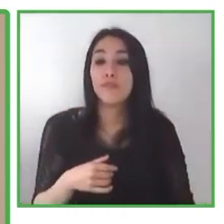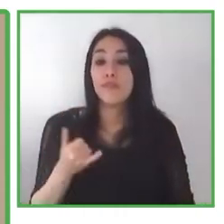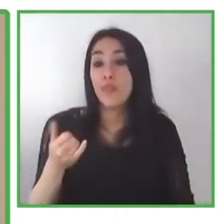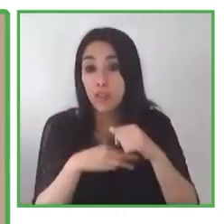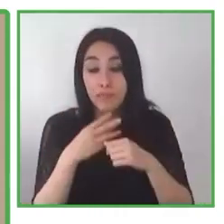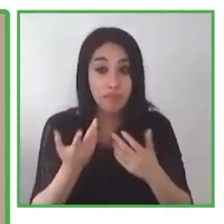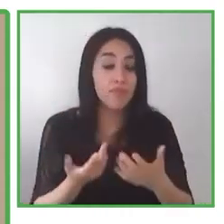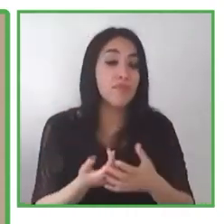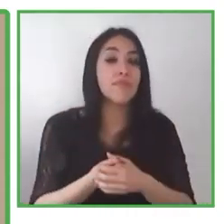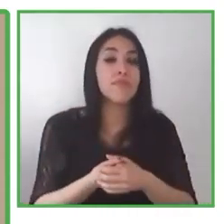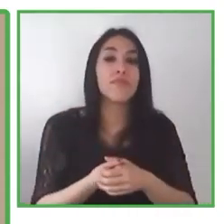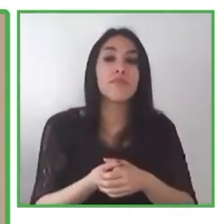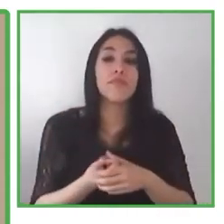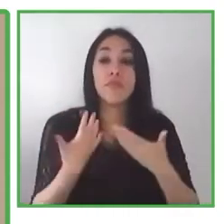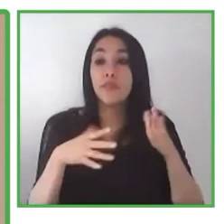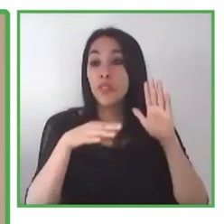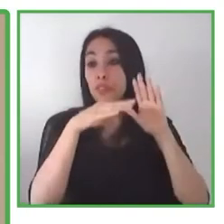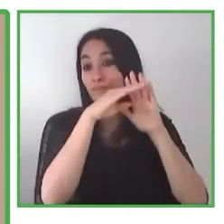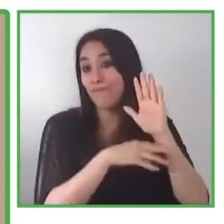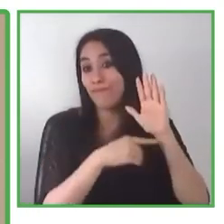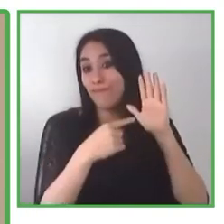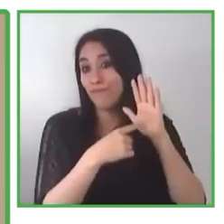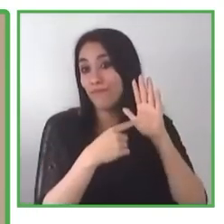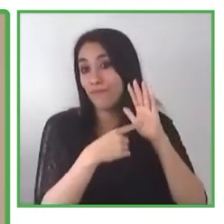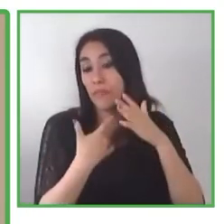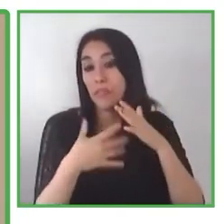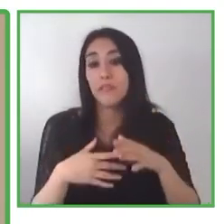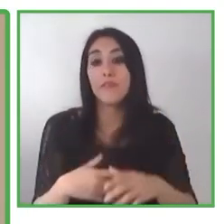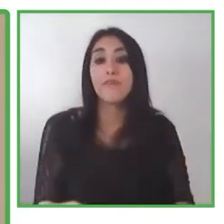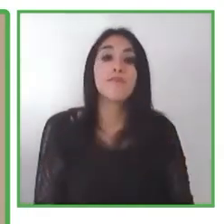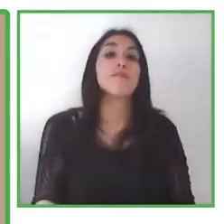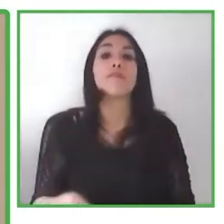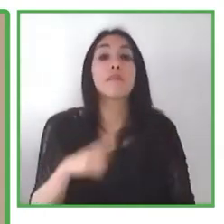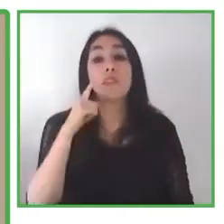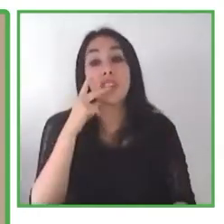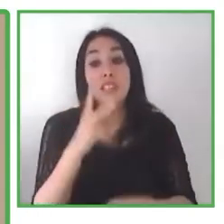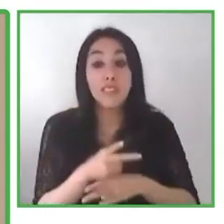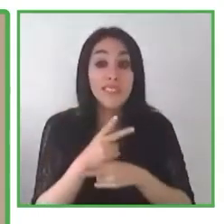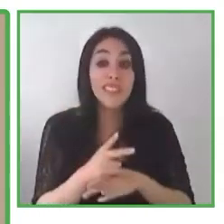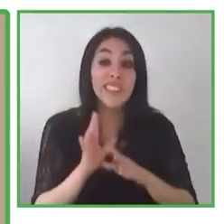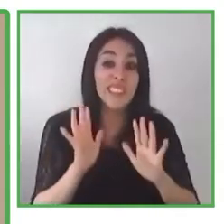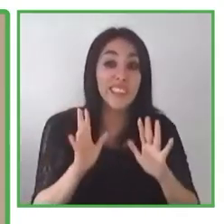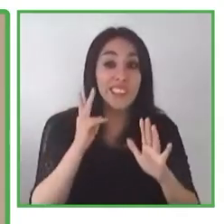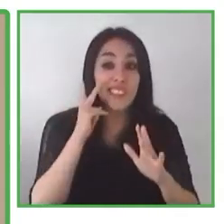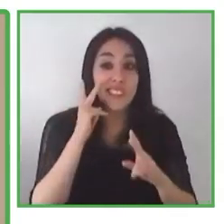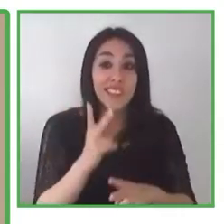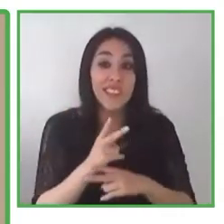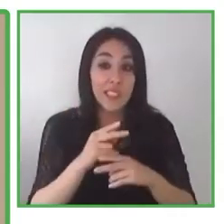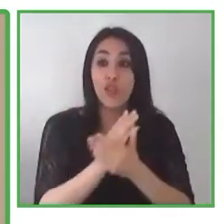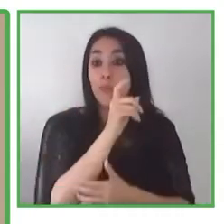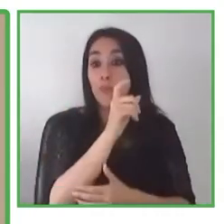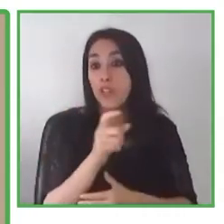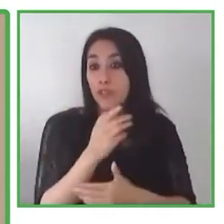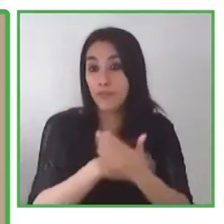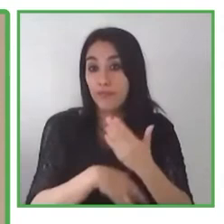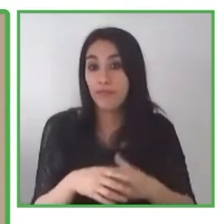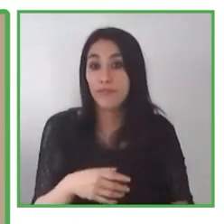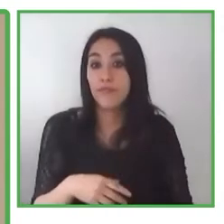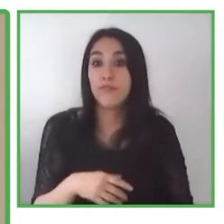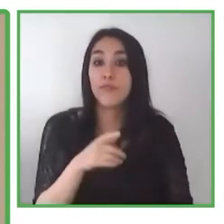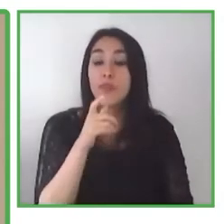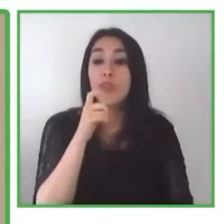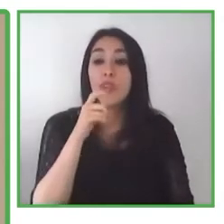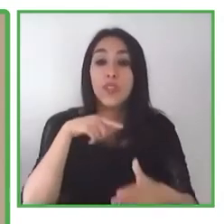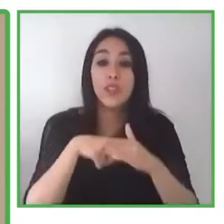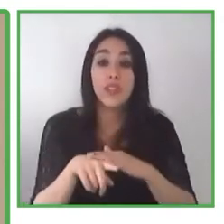han adoptado leyes de empleo y políticas que protegen el derecho de las personas con discapacidad para tener un